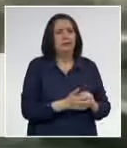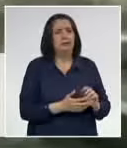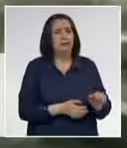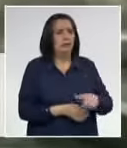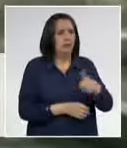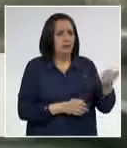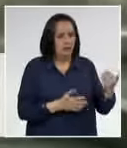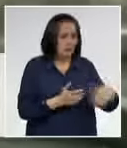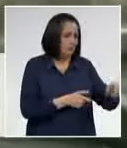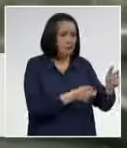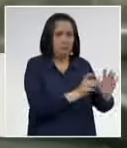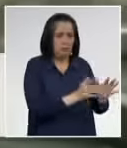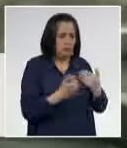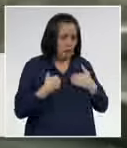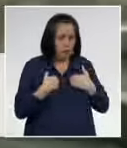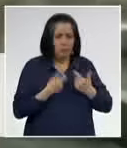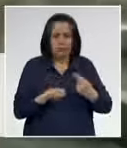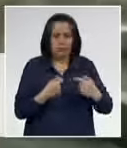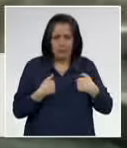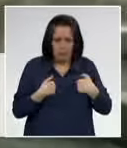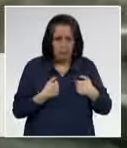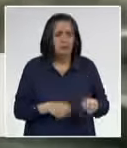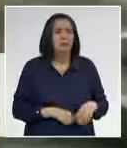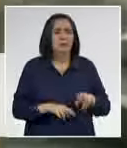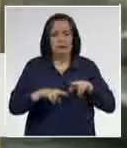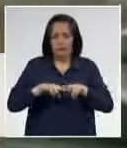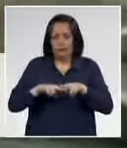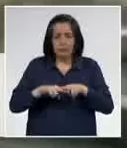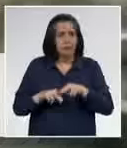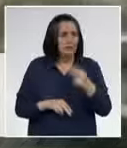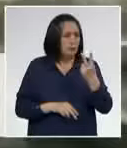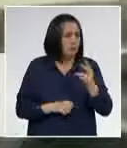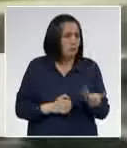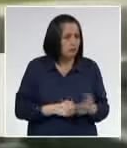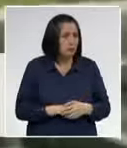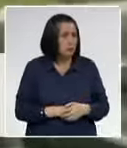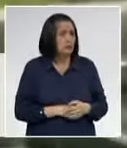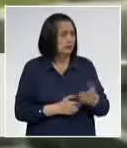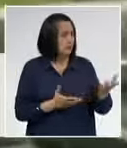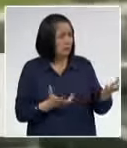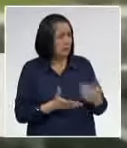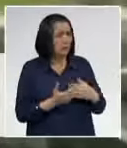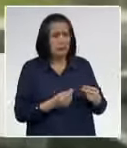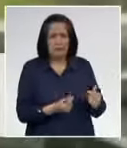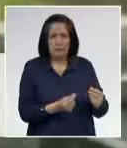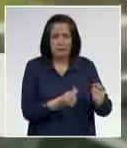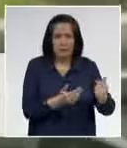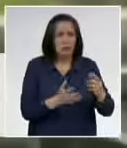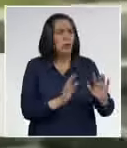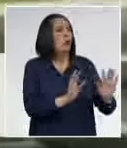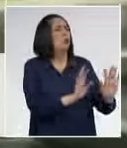otros se venden, yo no, mi amigo. Y sobre la línea 2, finalmente, presidente, ¿se arrepiente usted de haber acelerado procesos que le trae